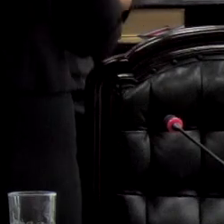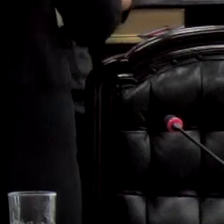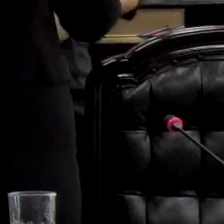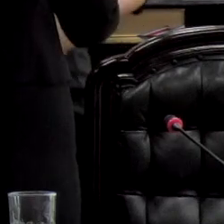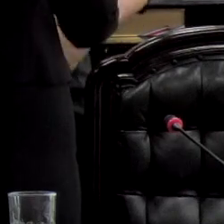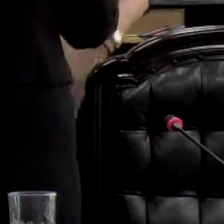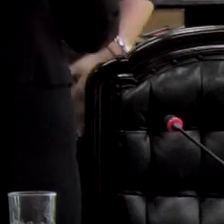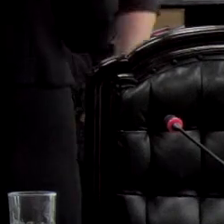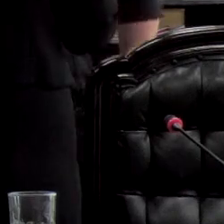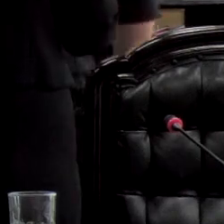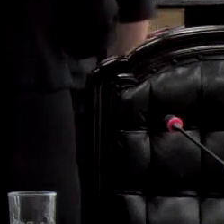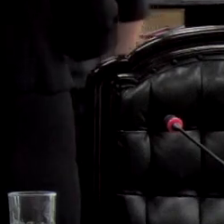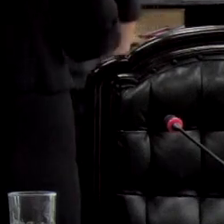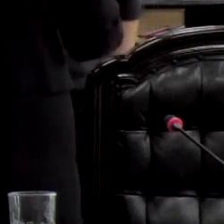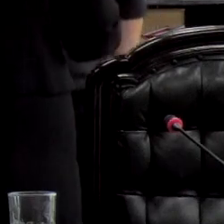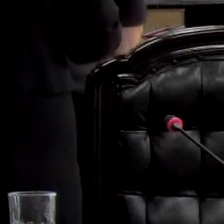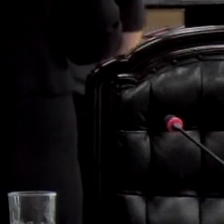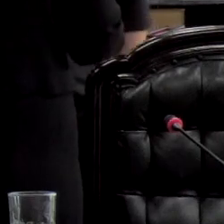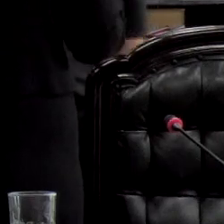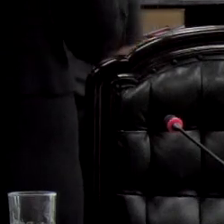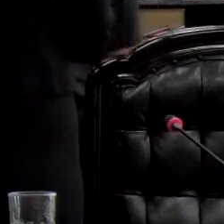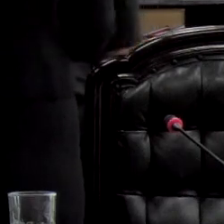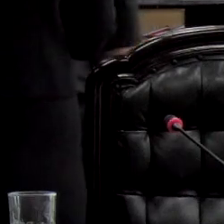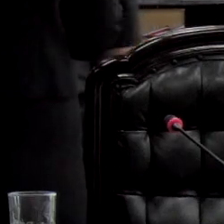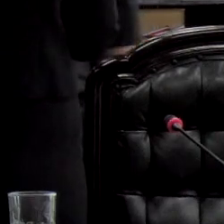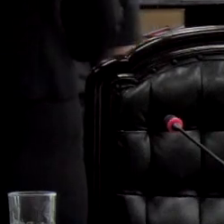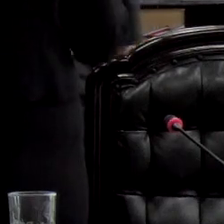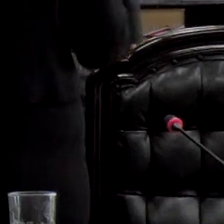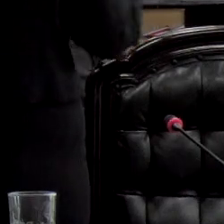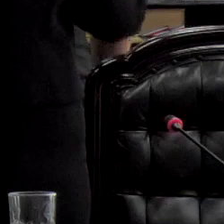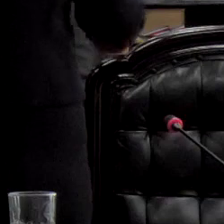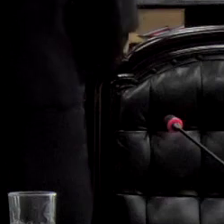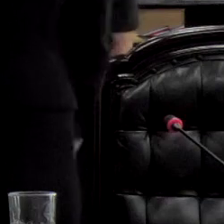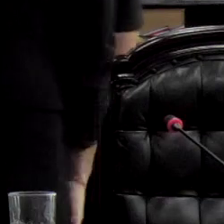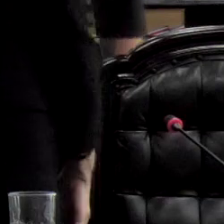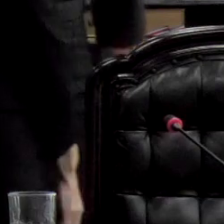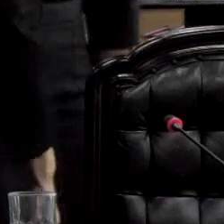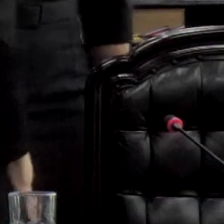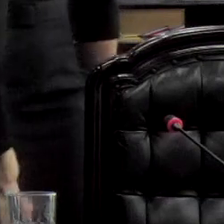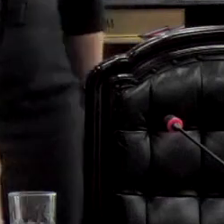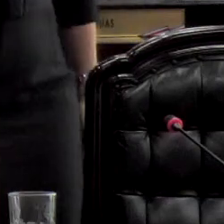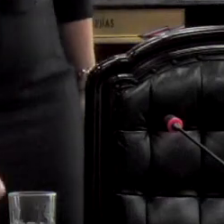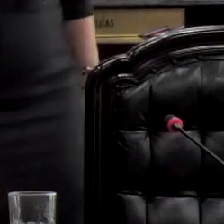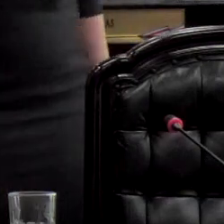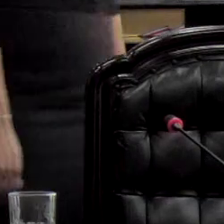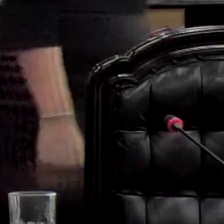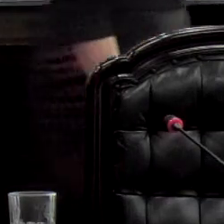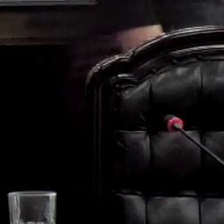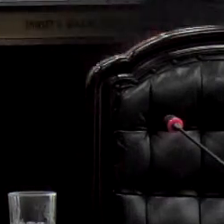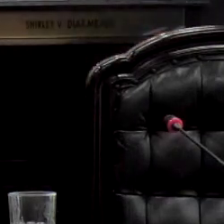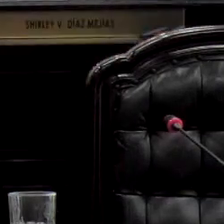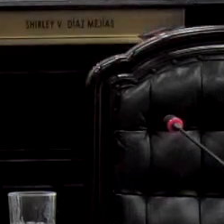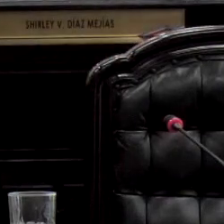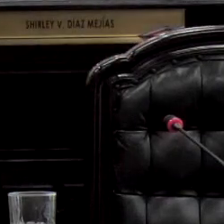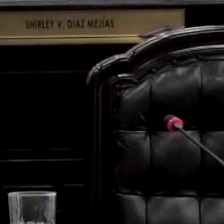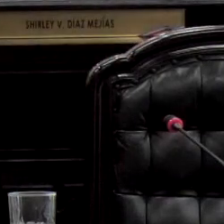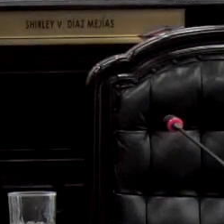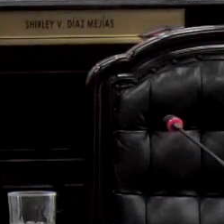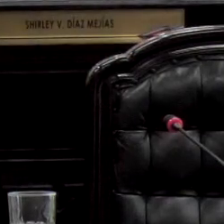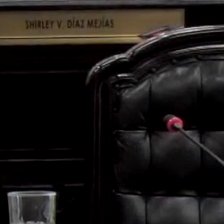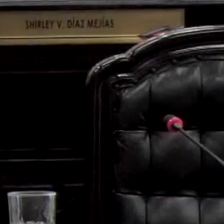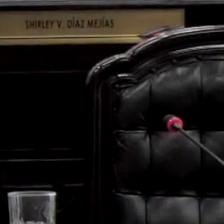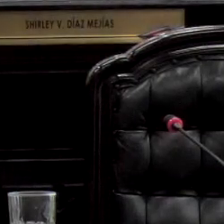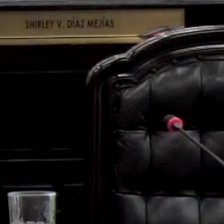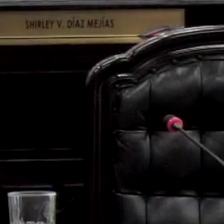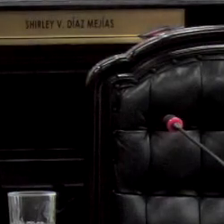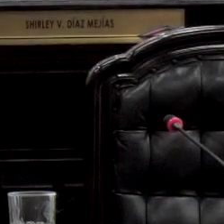presidente cuando éste esté ausente en la dirección del plenario, la vicepresidencia tiene relativamente poco poder